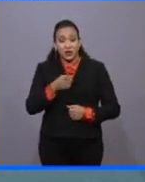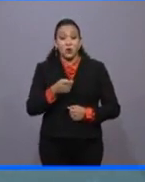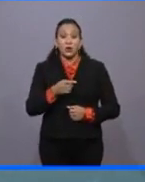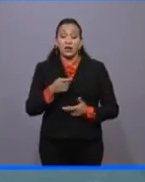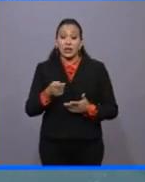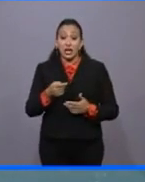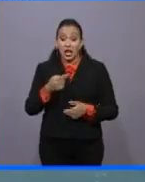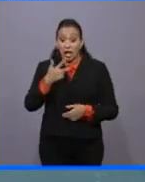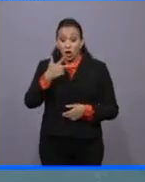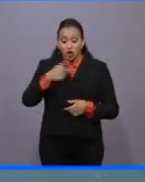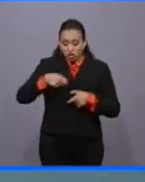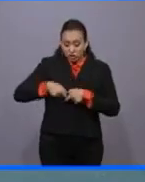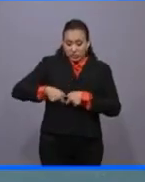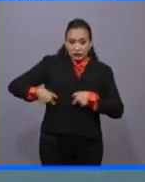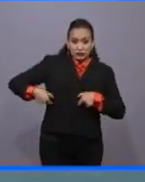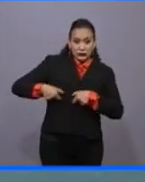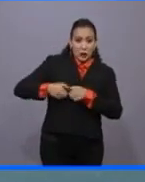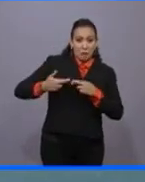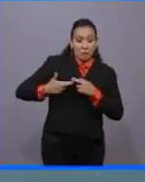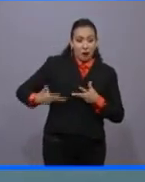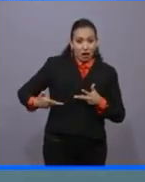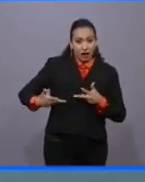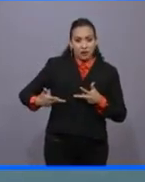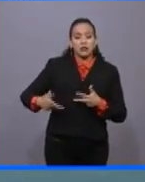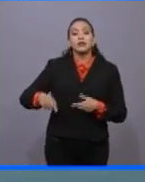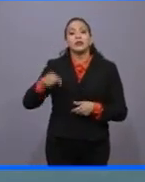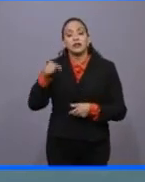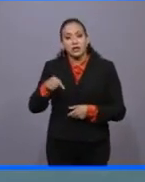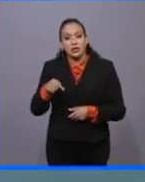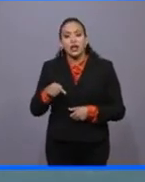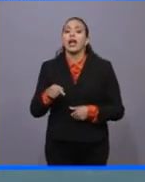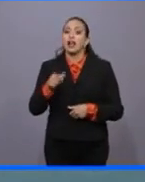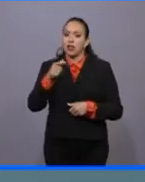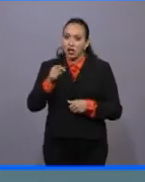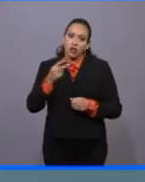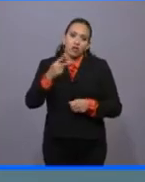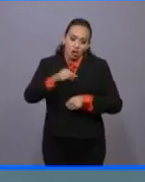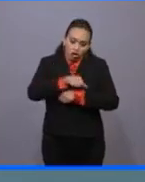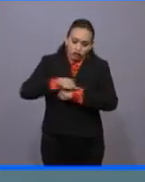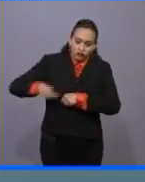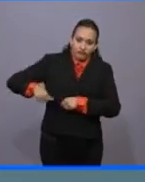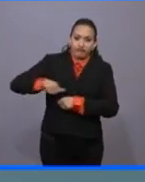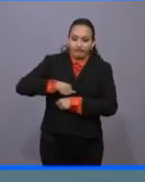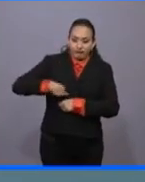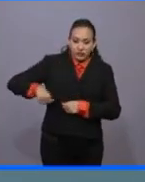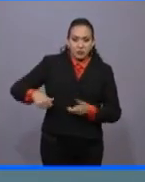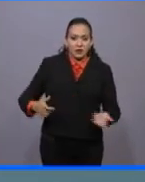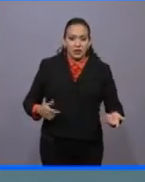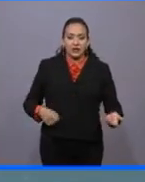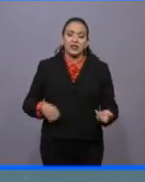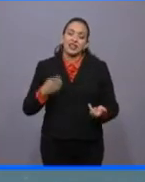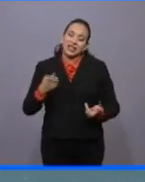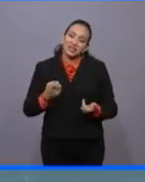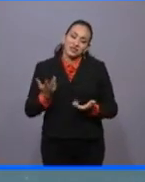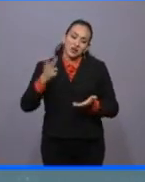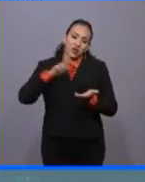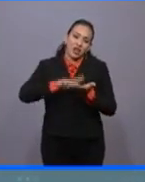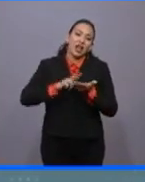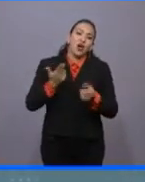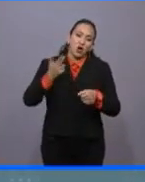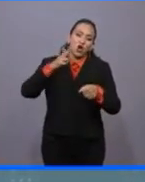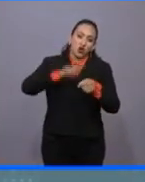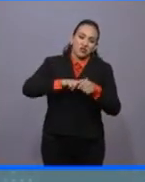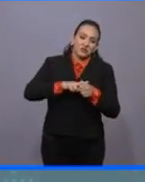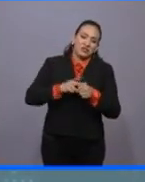tuvo 8 costillas rotas, las cuales fueron atendidas por 2 intervenciones quirúrgicas, lo que lo llevó a estar hospitalizado